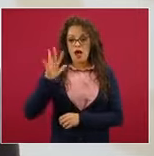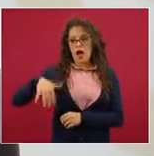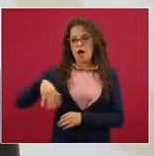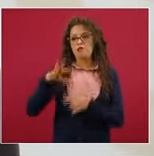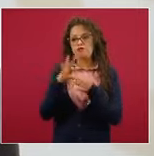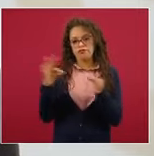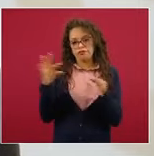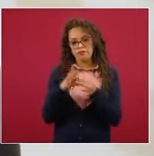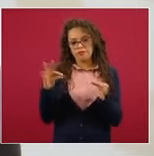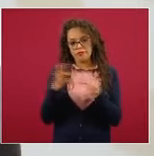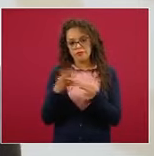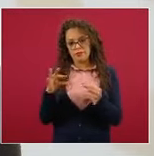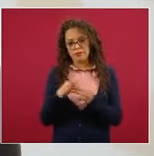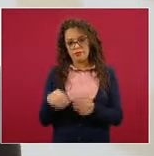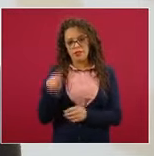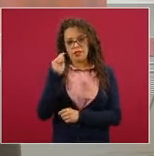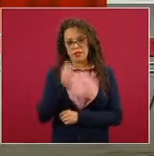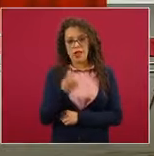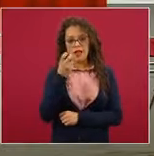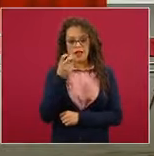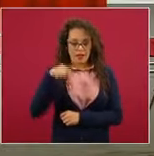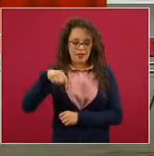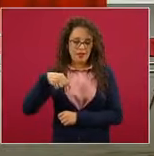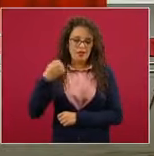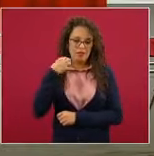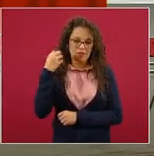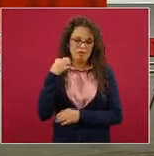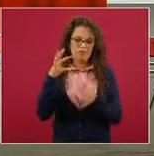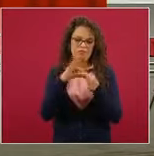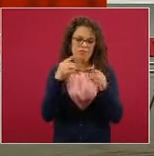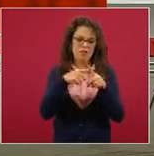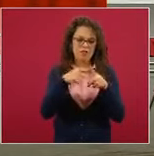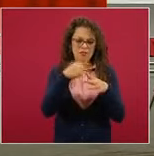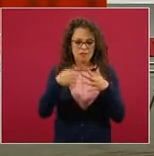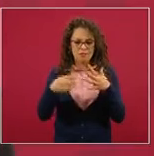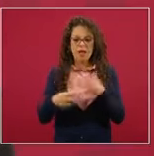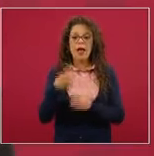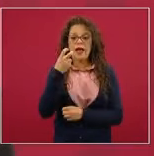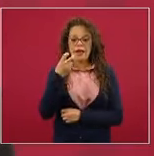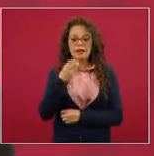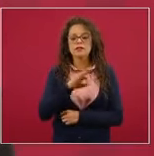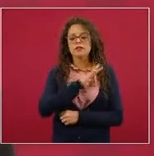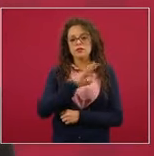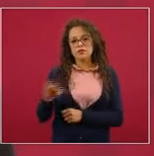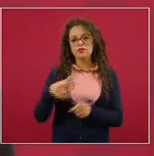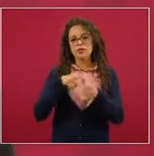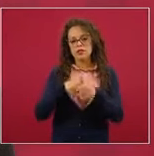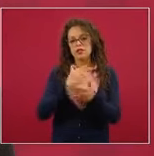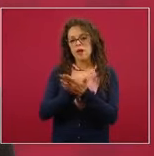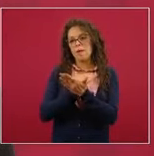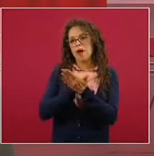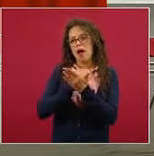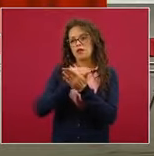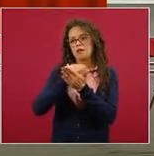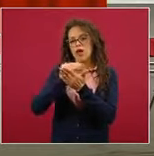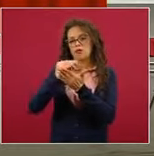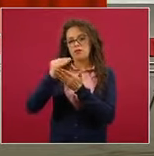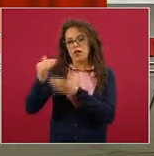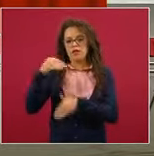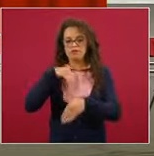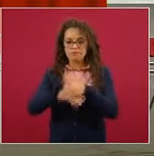mencionado muchas veces en estas conferencias, pues entonces incrementan lógicamente nuestro riesgo de